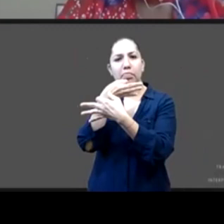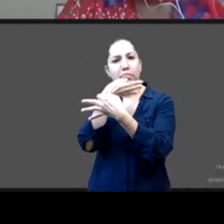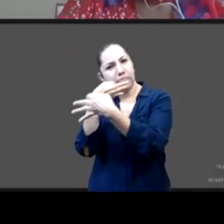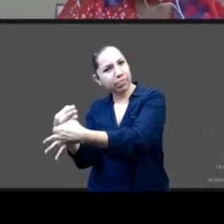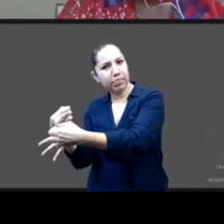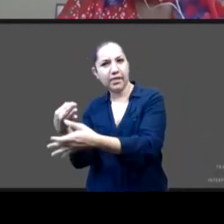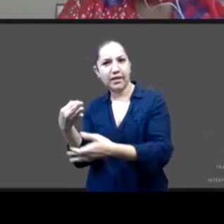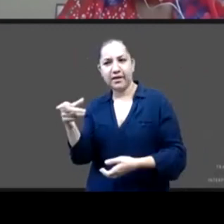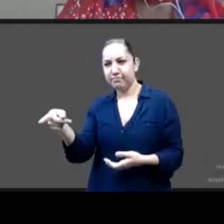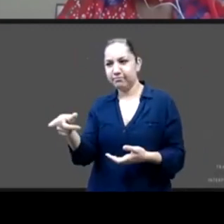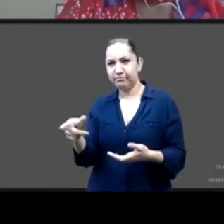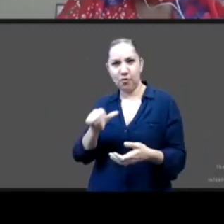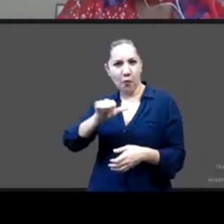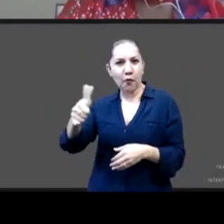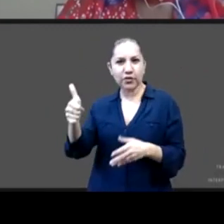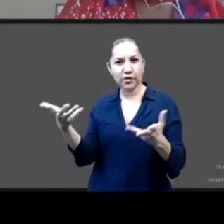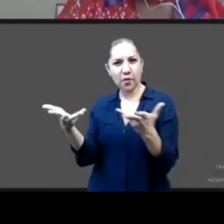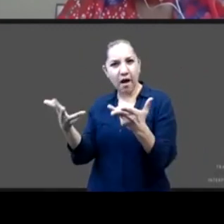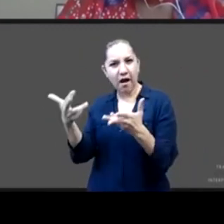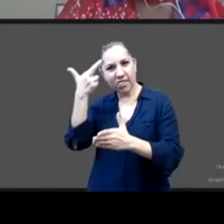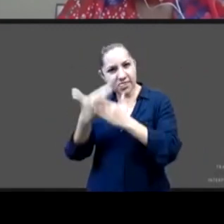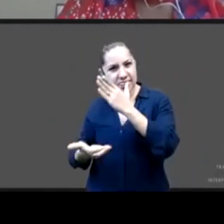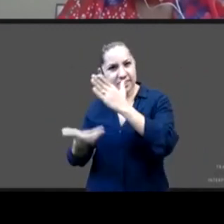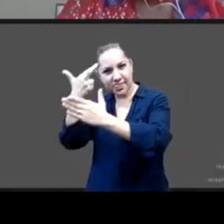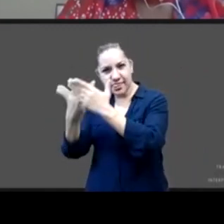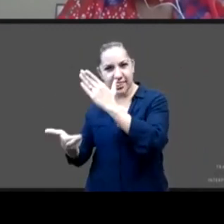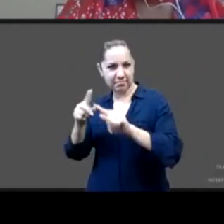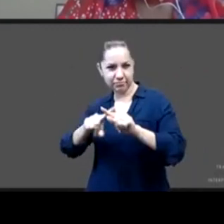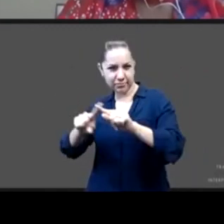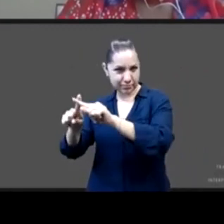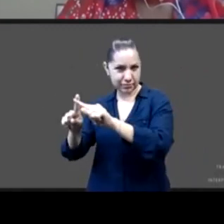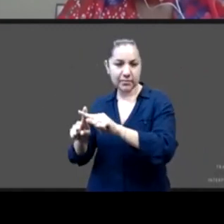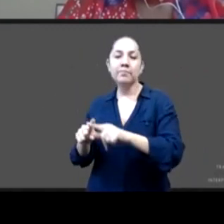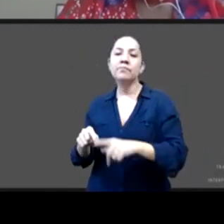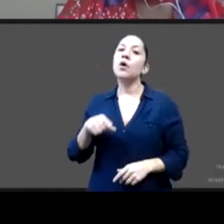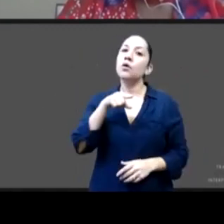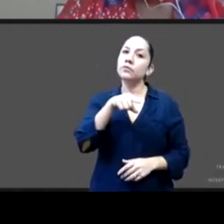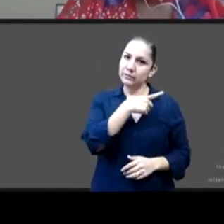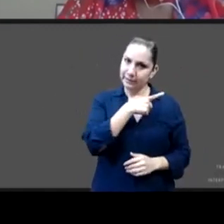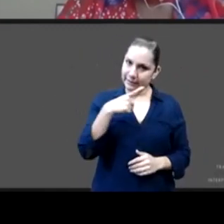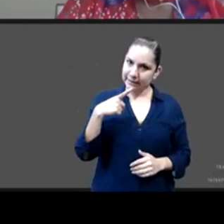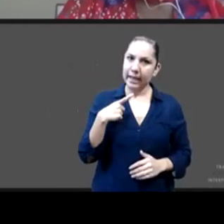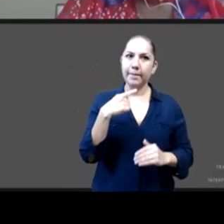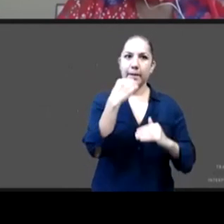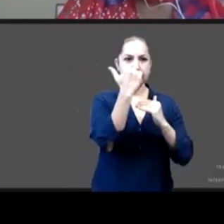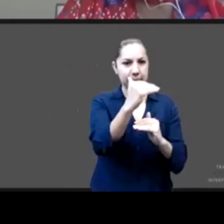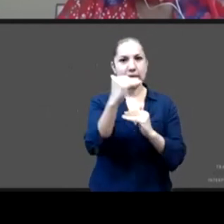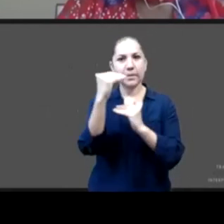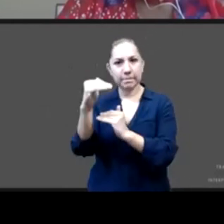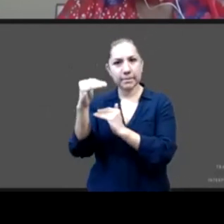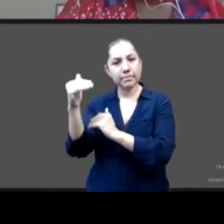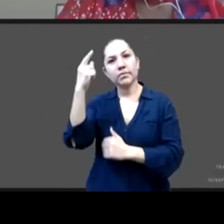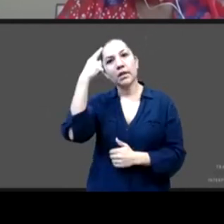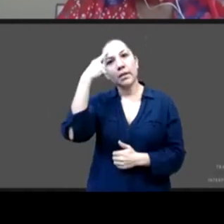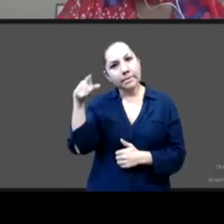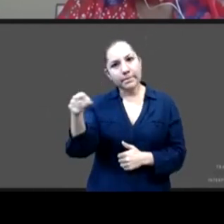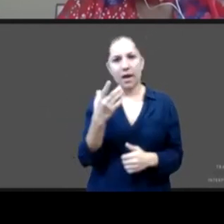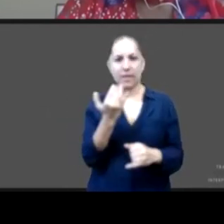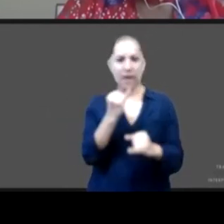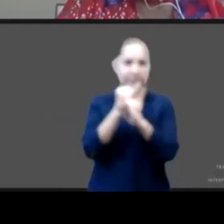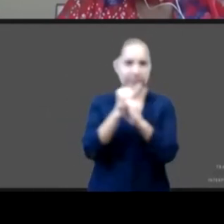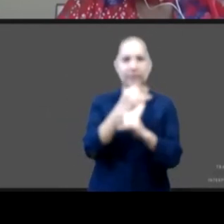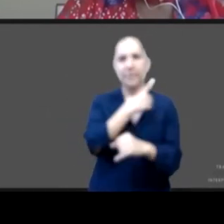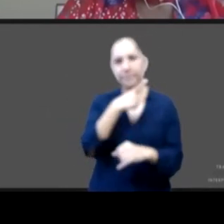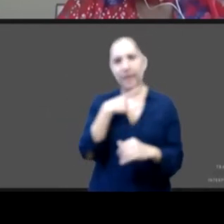la regulación del Internet y la adecuada regulación de los delitos ligados a violencia sexual, entre